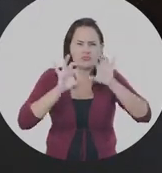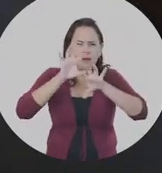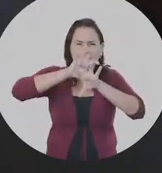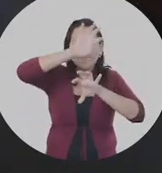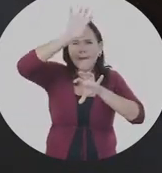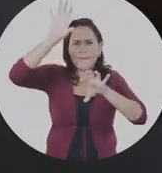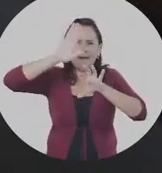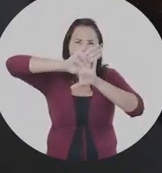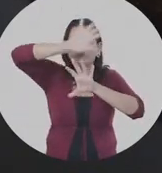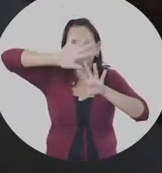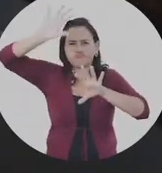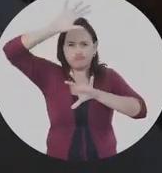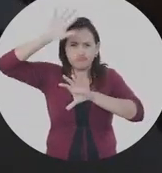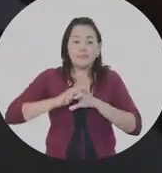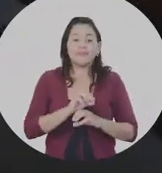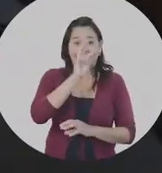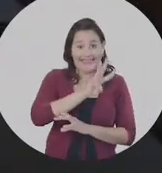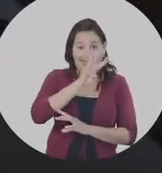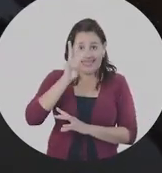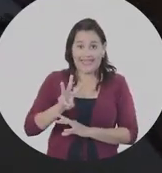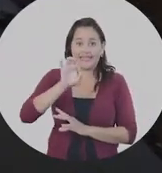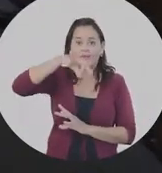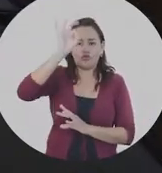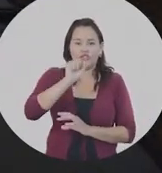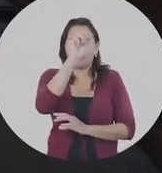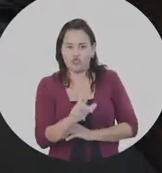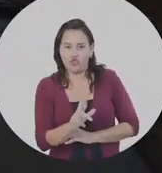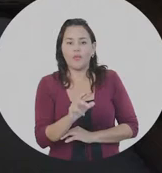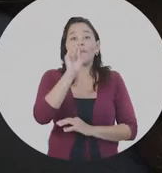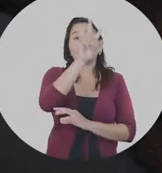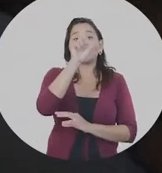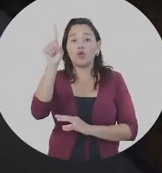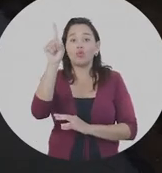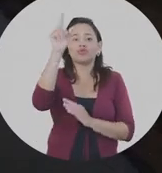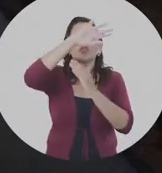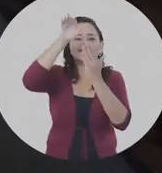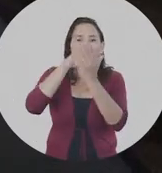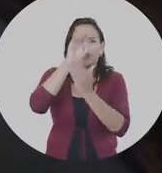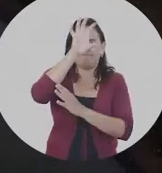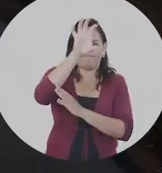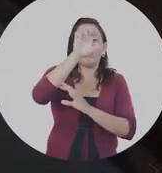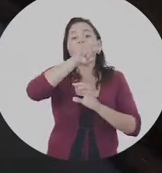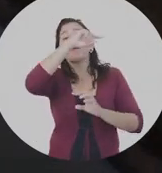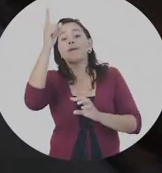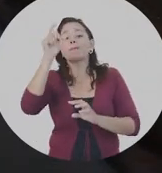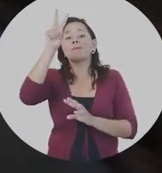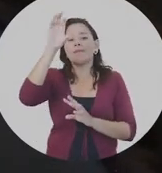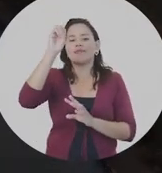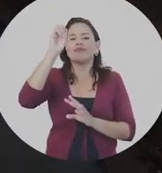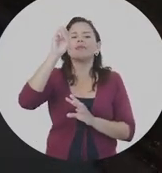de las 4 subregiones del Magdalena, 33% de la zona sur, 21% de la zona